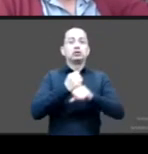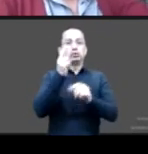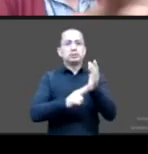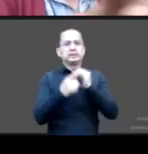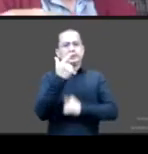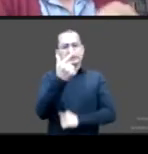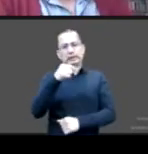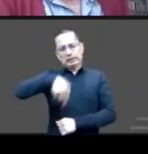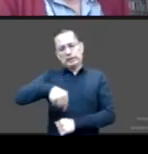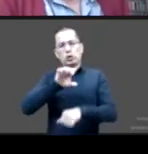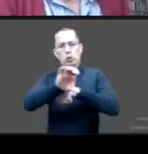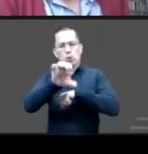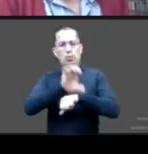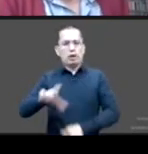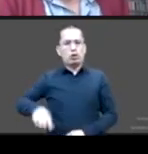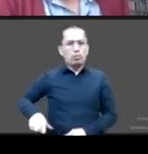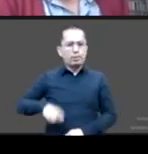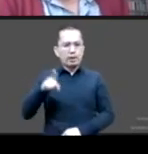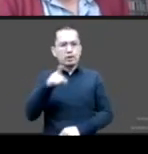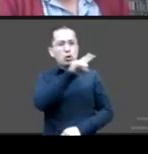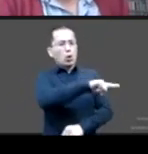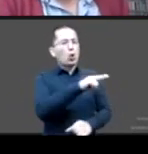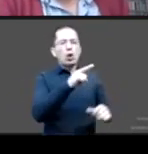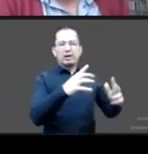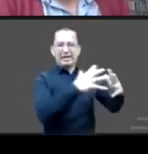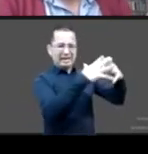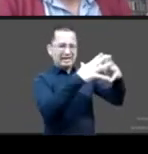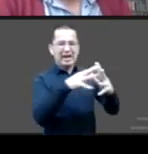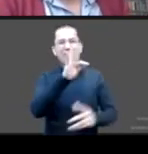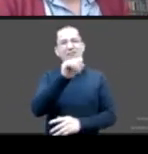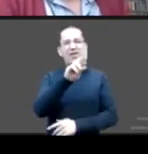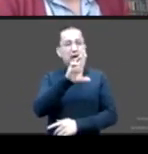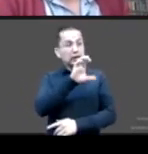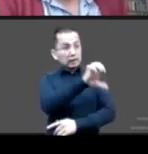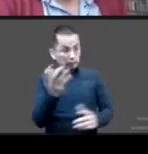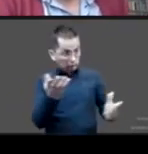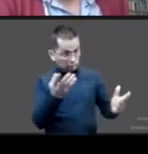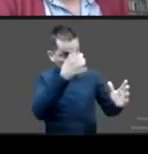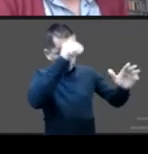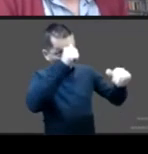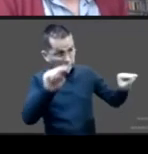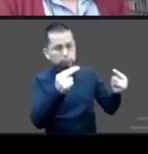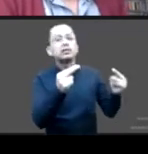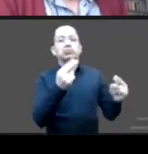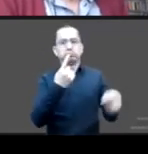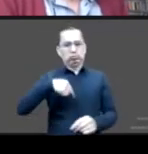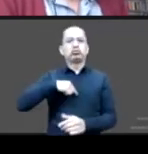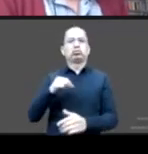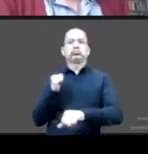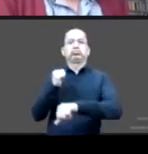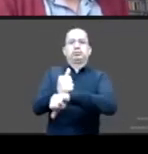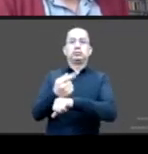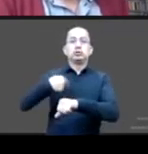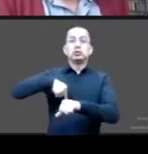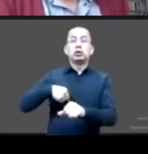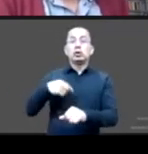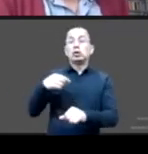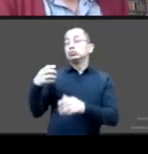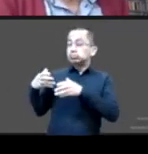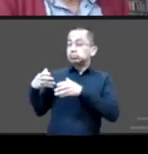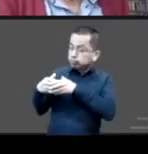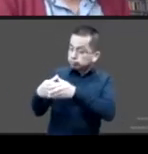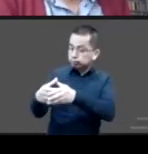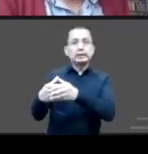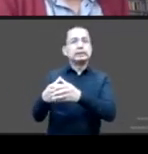Colombia y tenemos un compromiso de trabajo temporal por diez años hasta 2025, ya llevamos cuatro años y lo que hacemos es